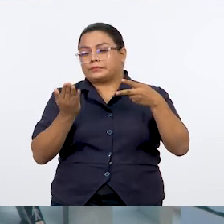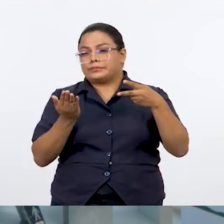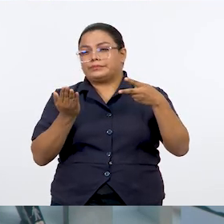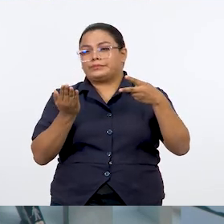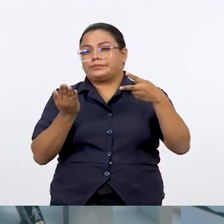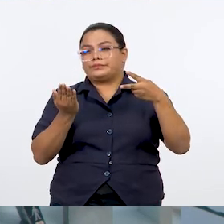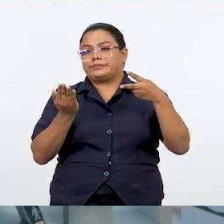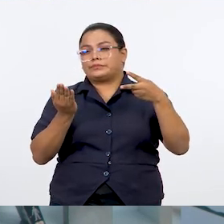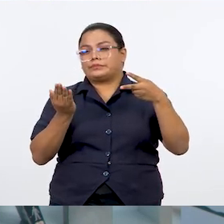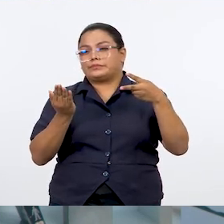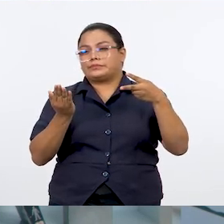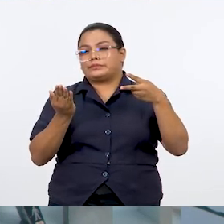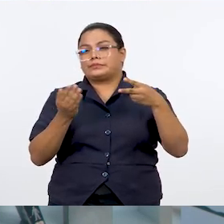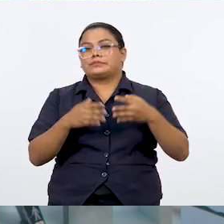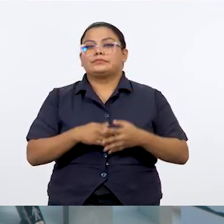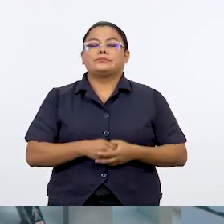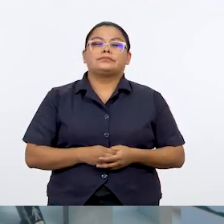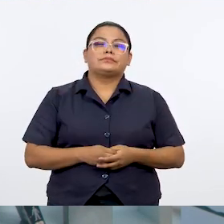de doble recta numérica.